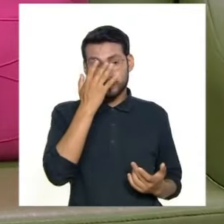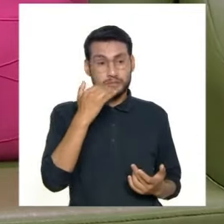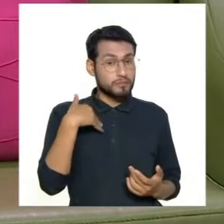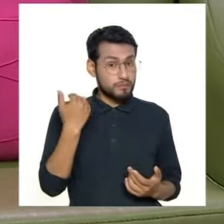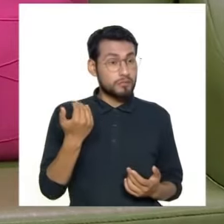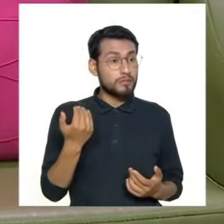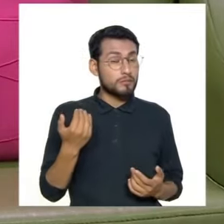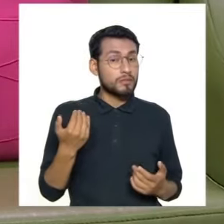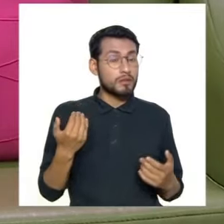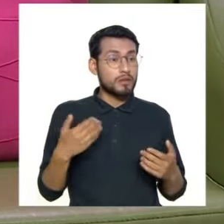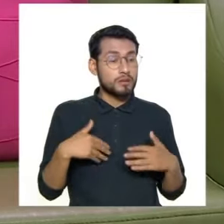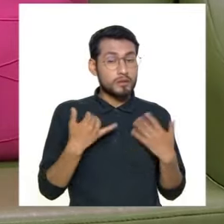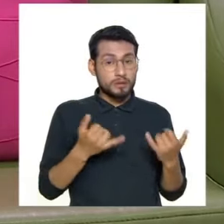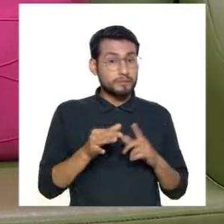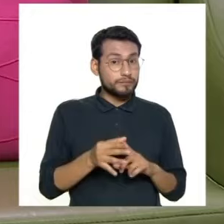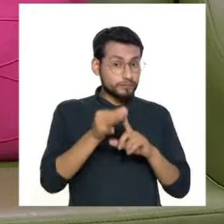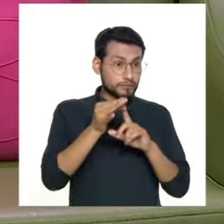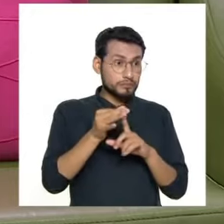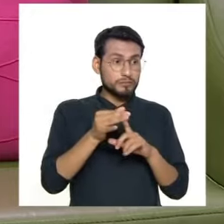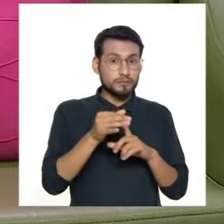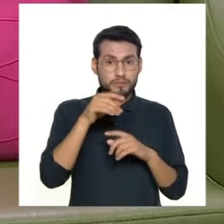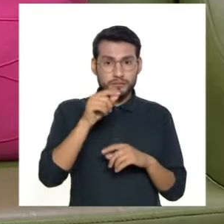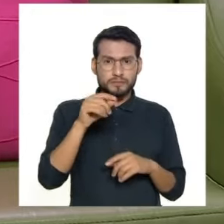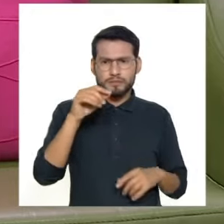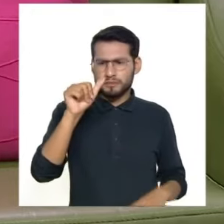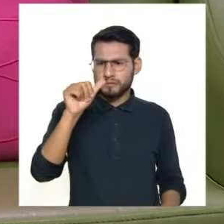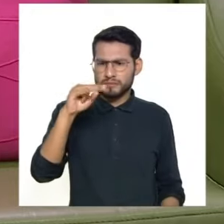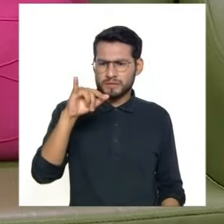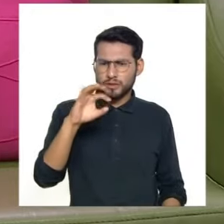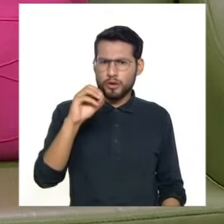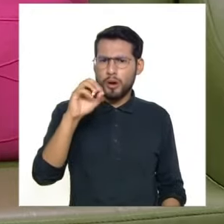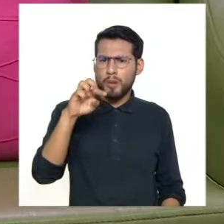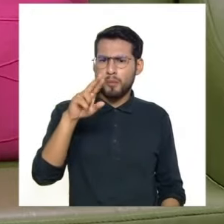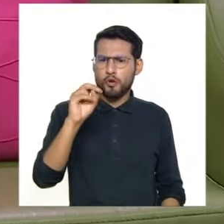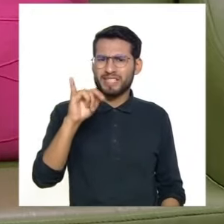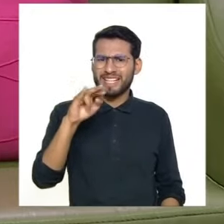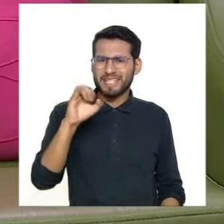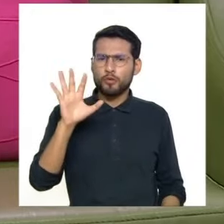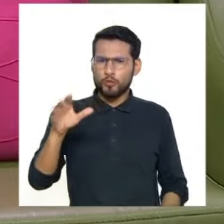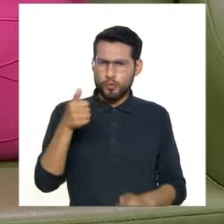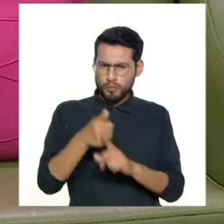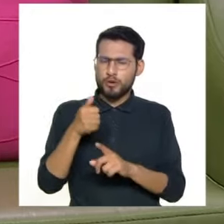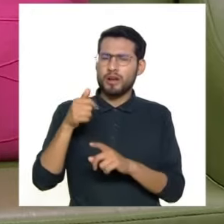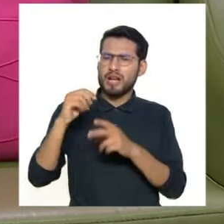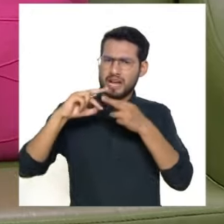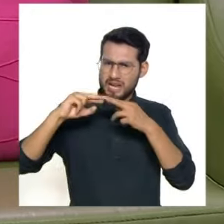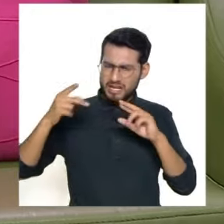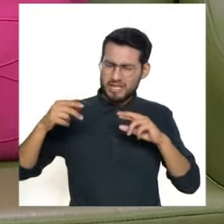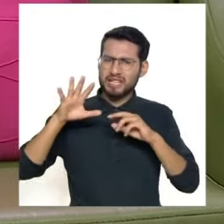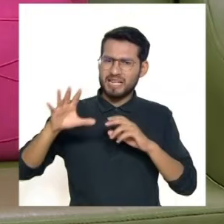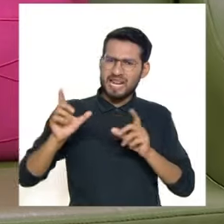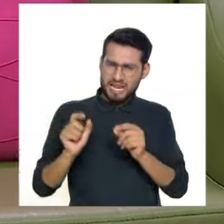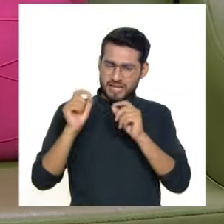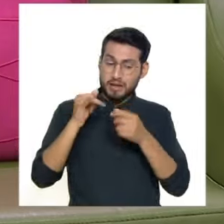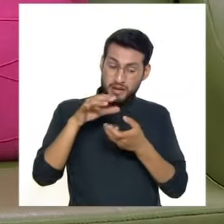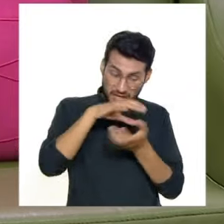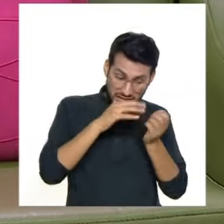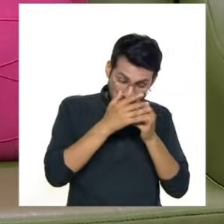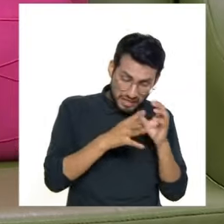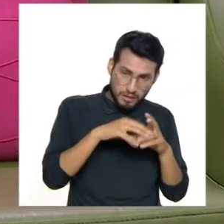hacer por técnicas especiales dosaje de proteínas propias del cáncer le agregas a sangre oculta más cáncer Entonces ya